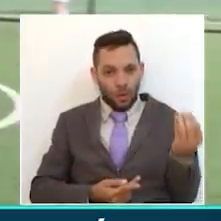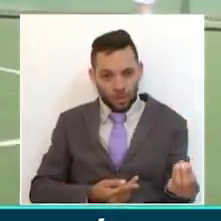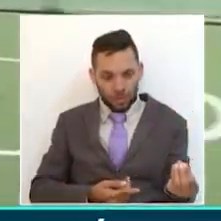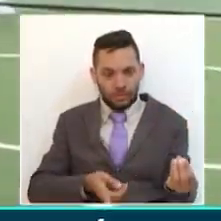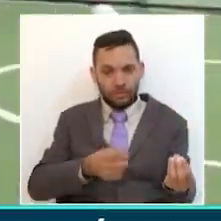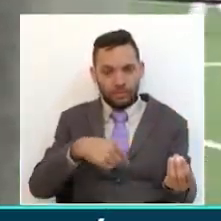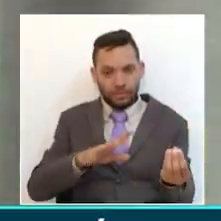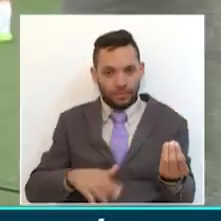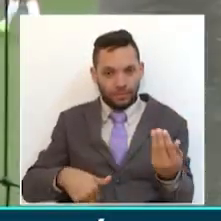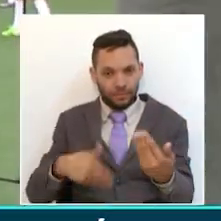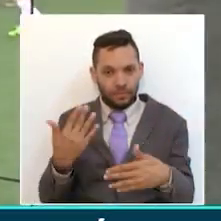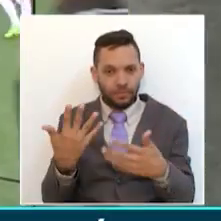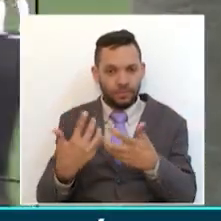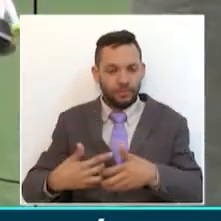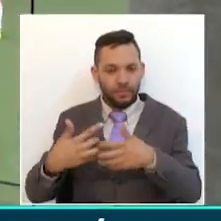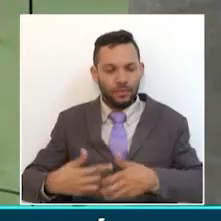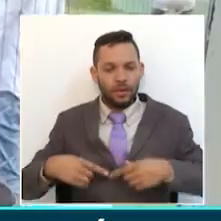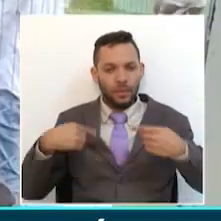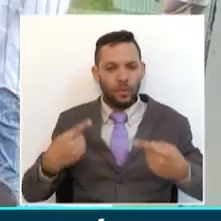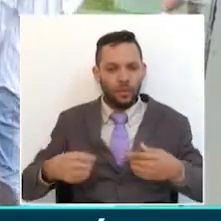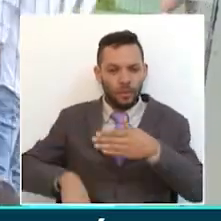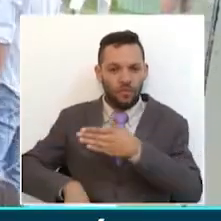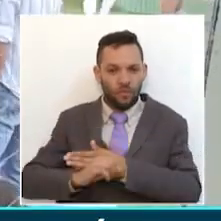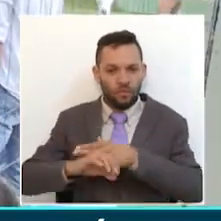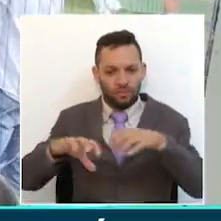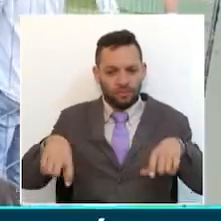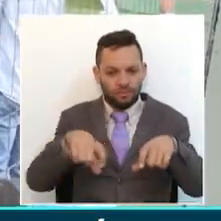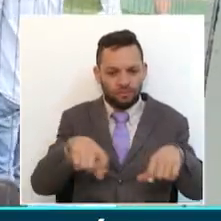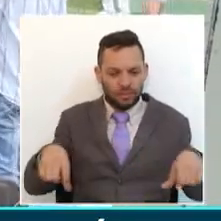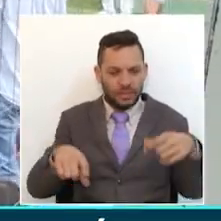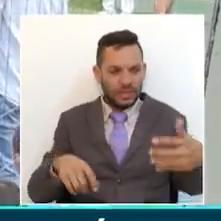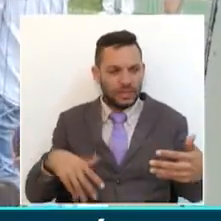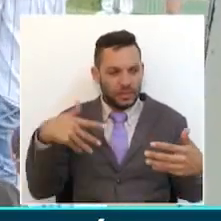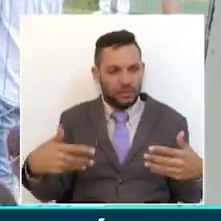torneo empresarial de fútbol de salón en la rama femenina, un evento organizado